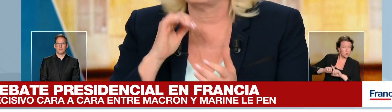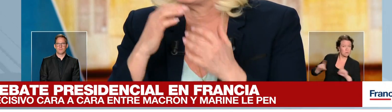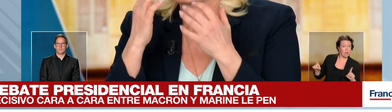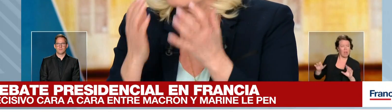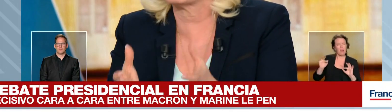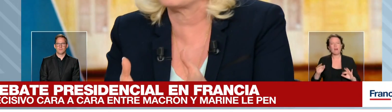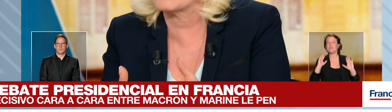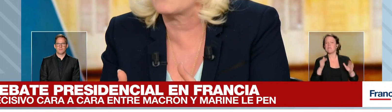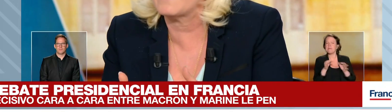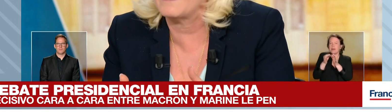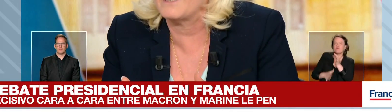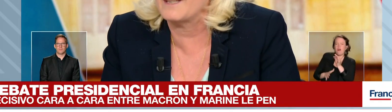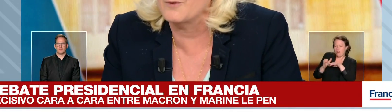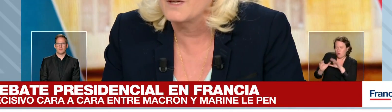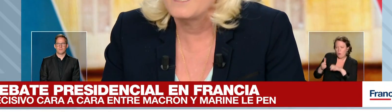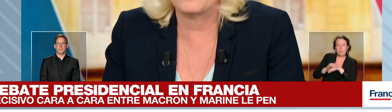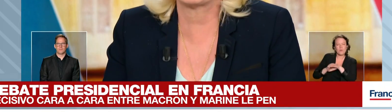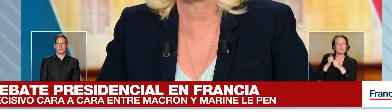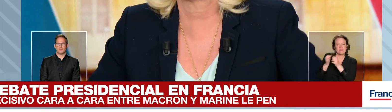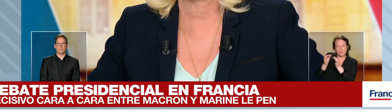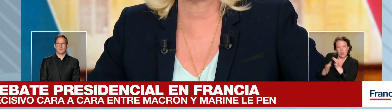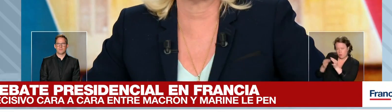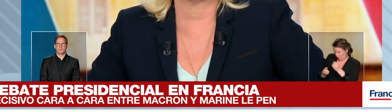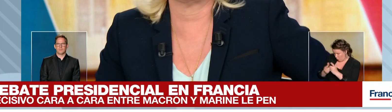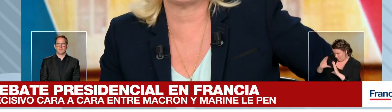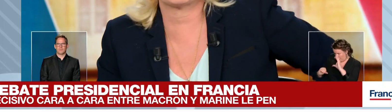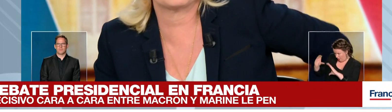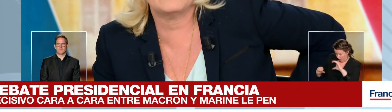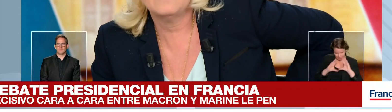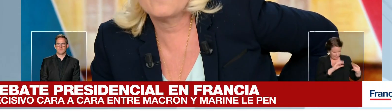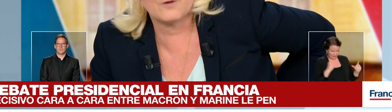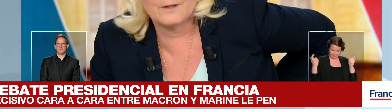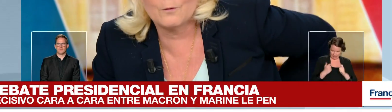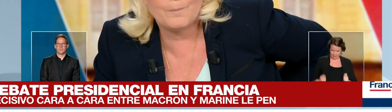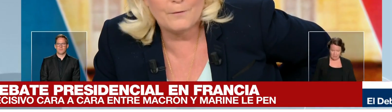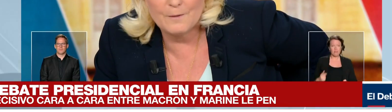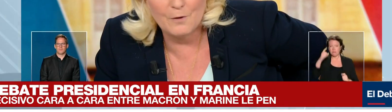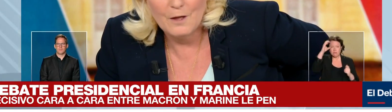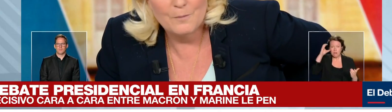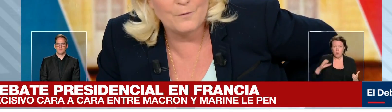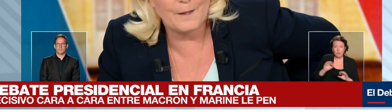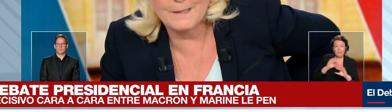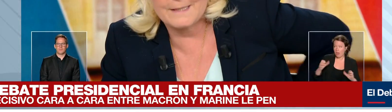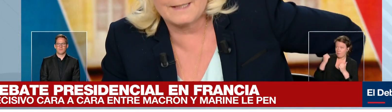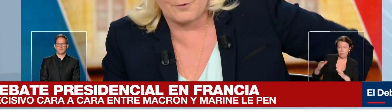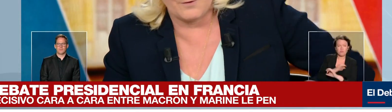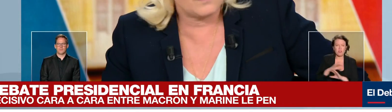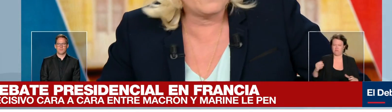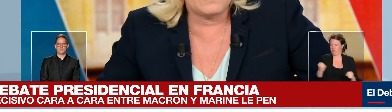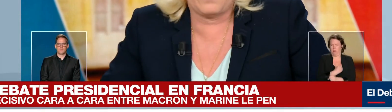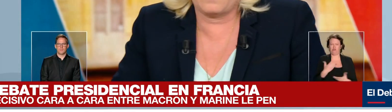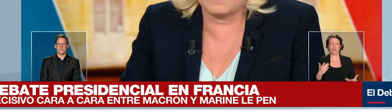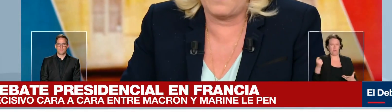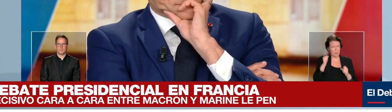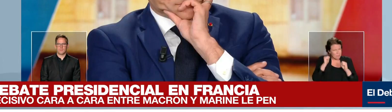quiso aplicar y nunca entendí por qué, porque en realidad la que tiene la última palabra sobre este tema de la proporcional es la Asamblea Nacional. Usted hubiera